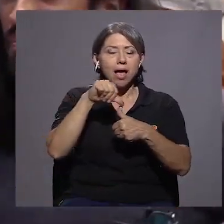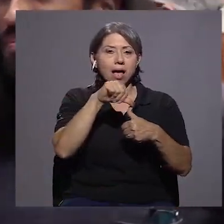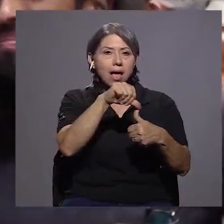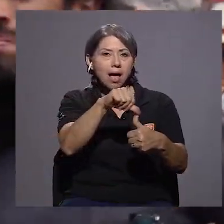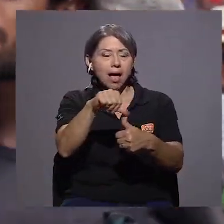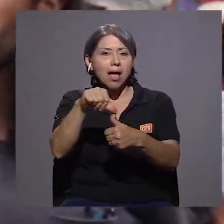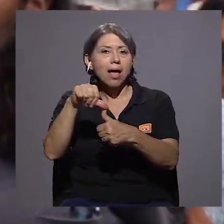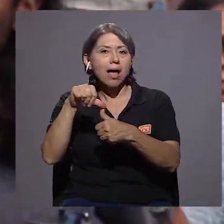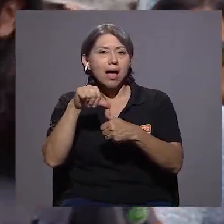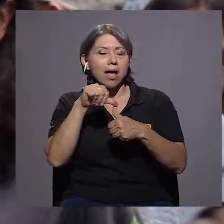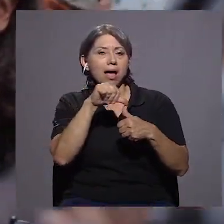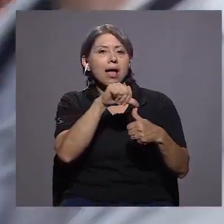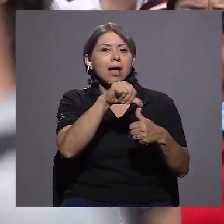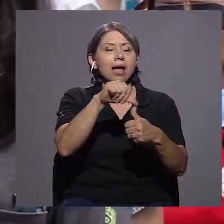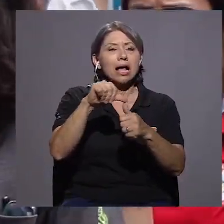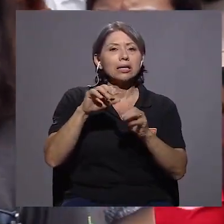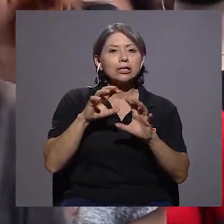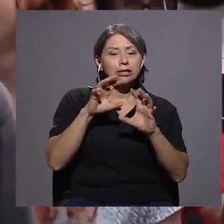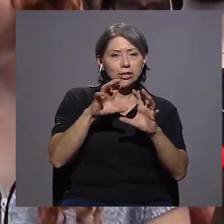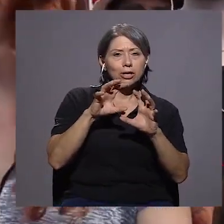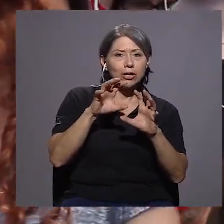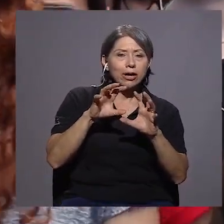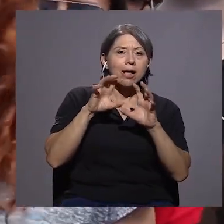Centroamérica aúlla.